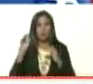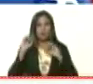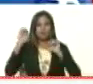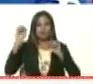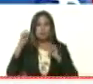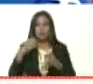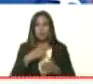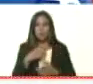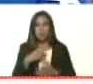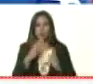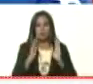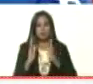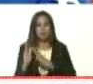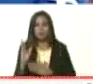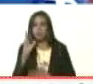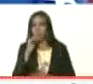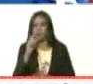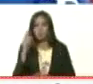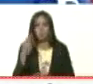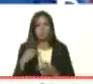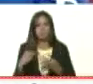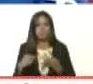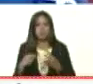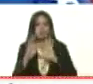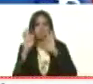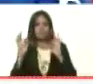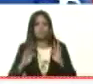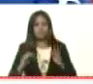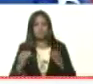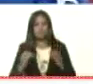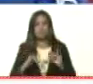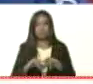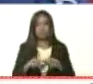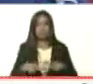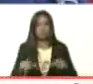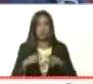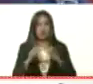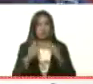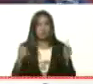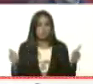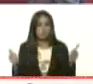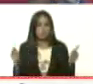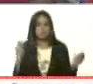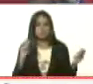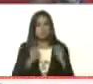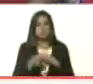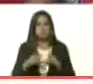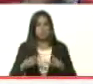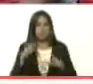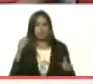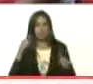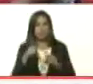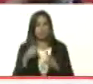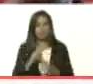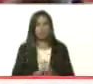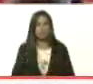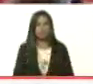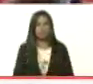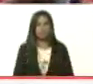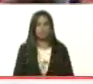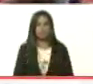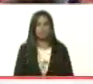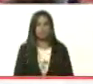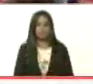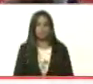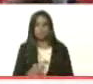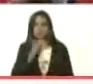menos que el control, de una u otra forma, dentro de ciertos límites, se transforme en gestión directa. En